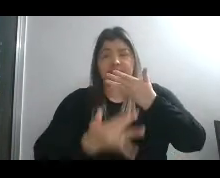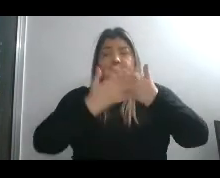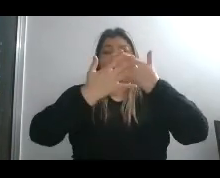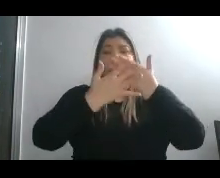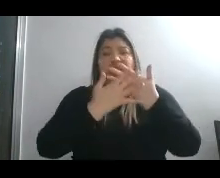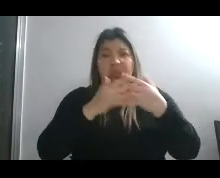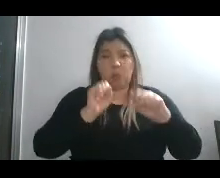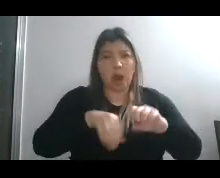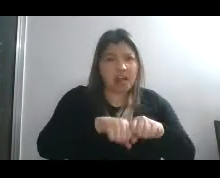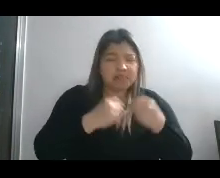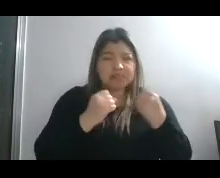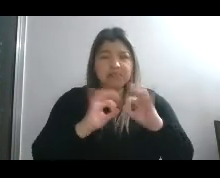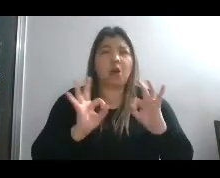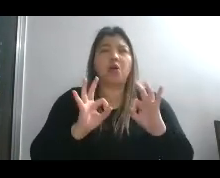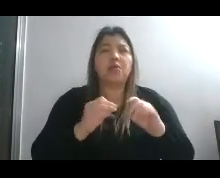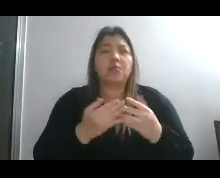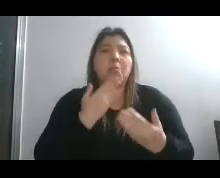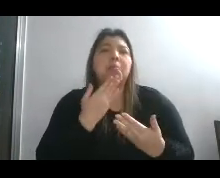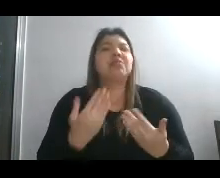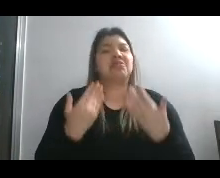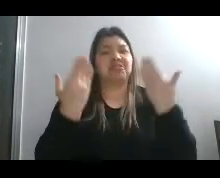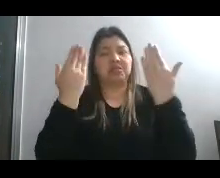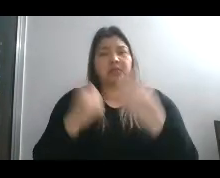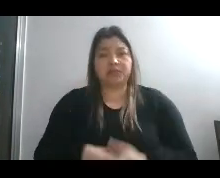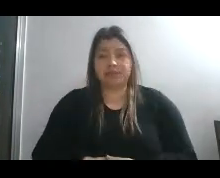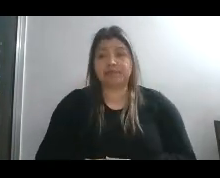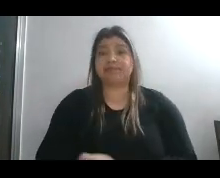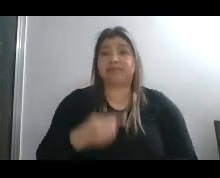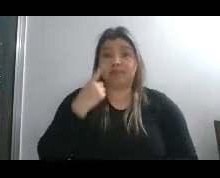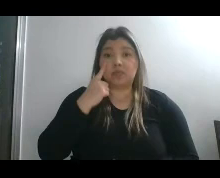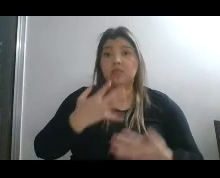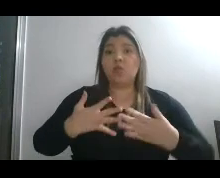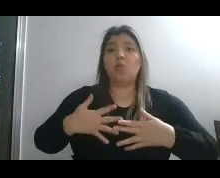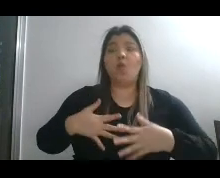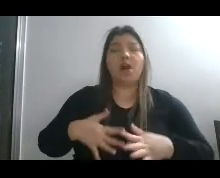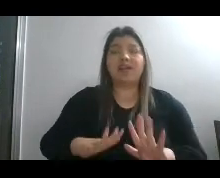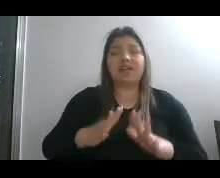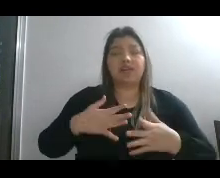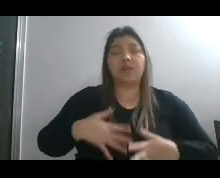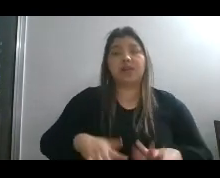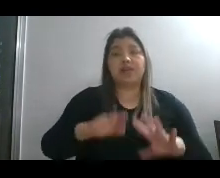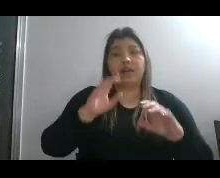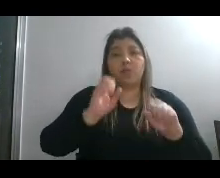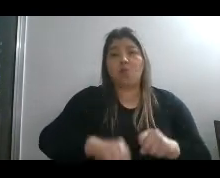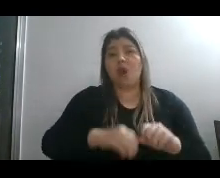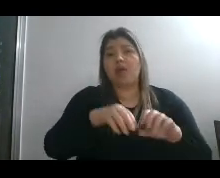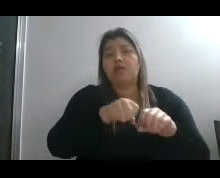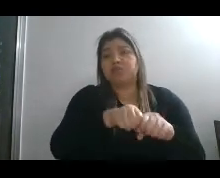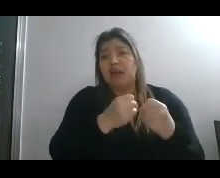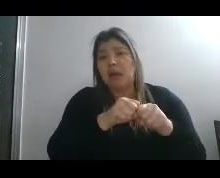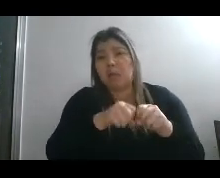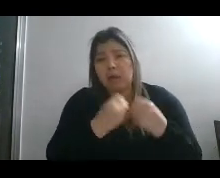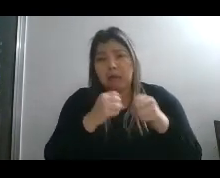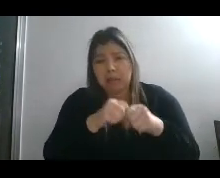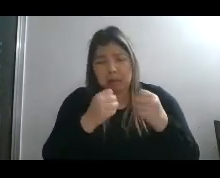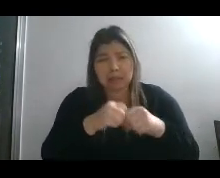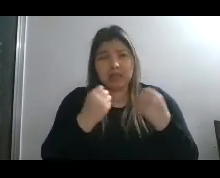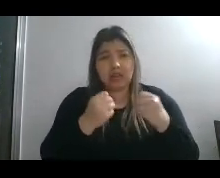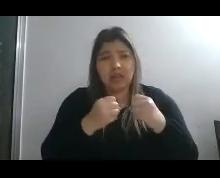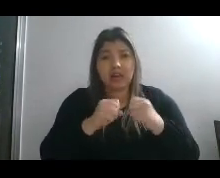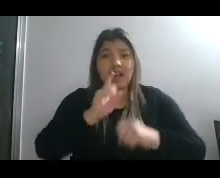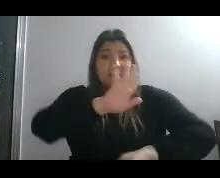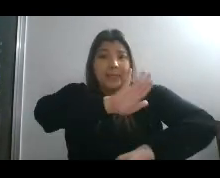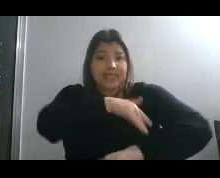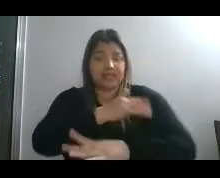¿cierto? Está claro que dentro de los lineamientos del ministerio está permitido el uso de las mascarillas de tela siempre y cuando cumplan con